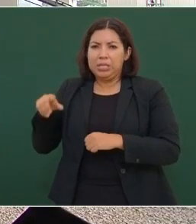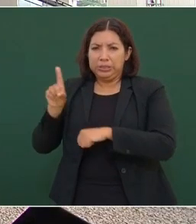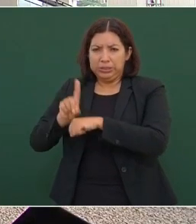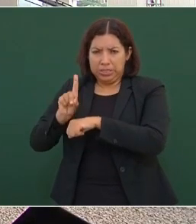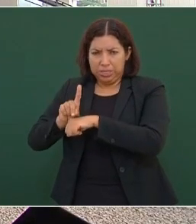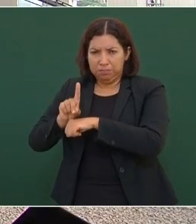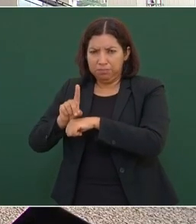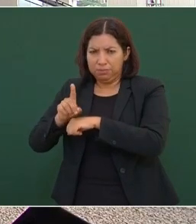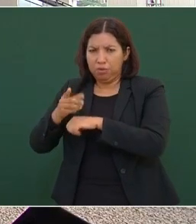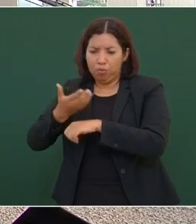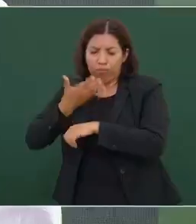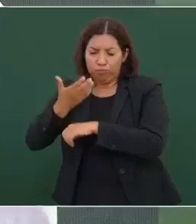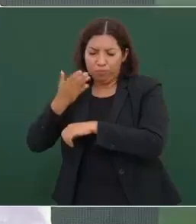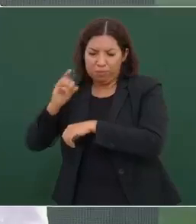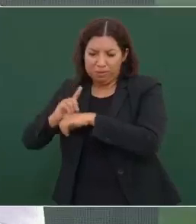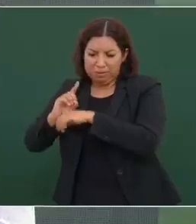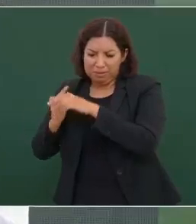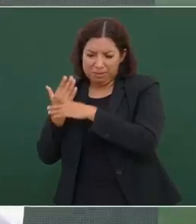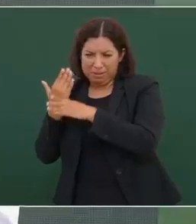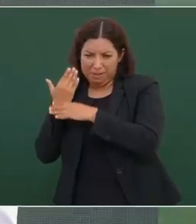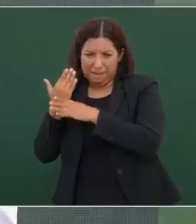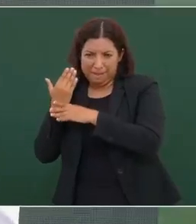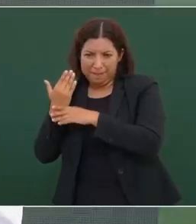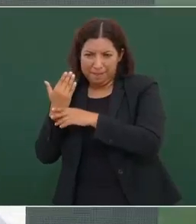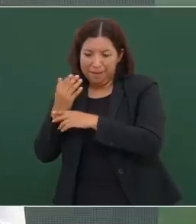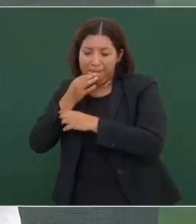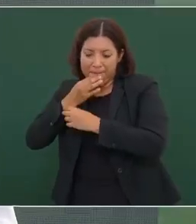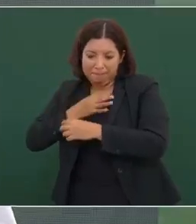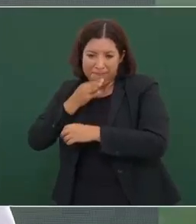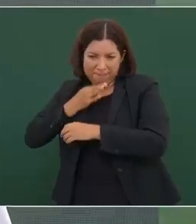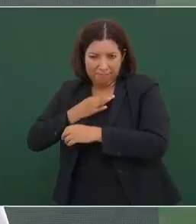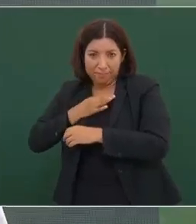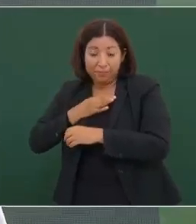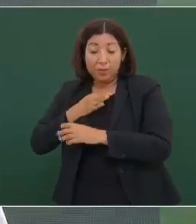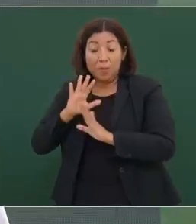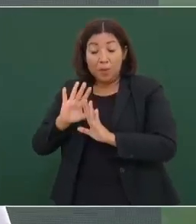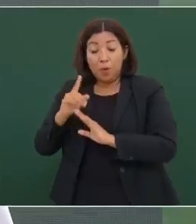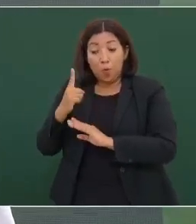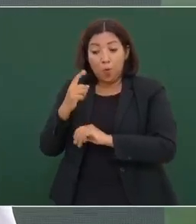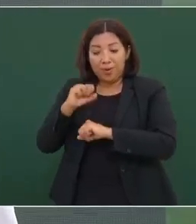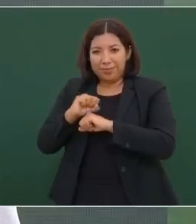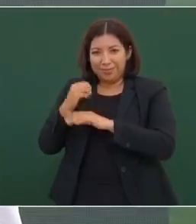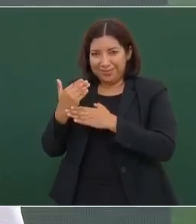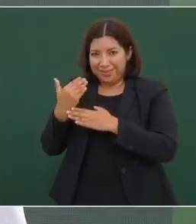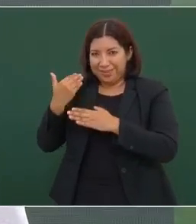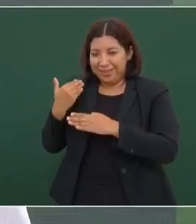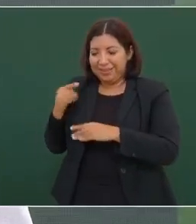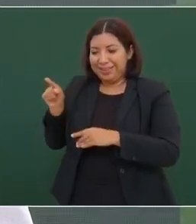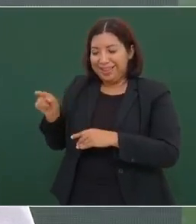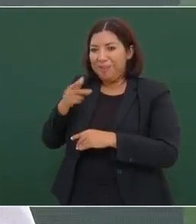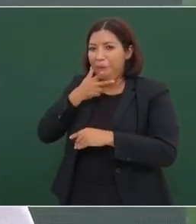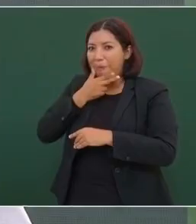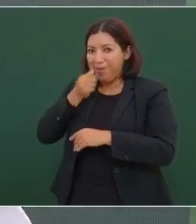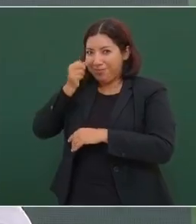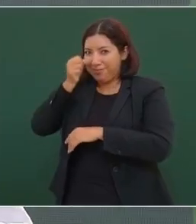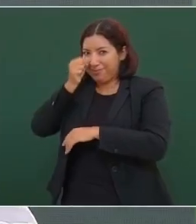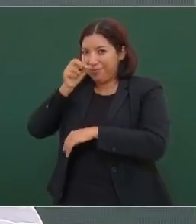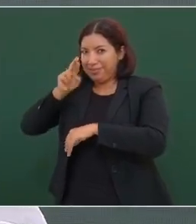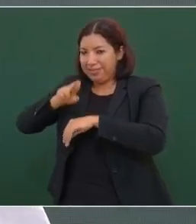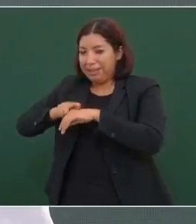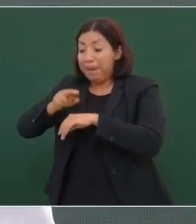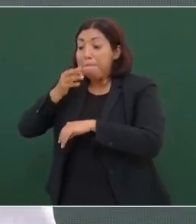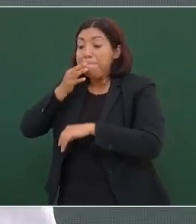país. Entonces, una semana antes me había informado de que habían descubierto un